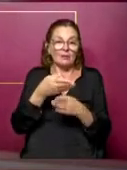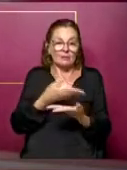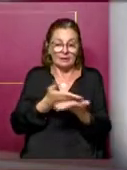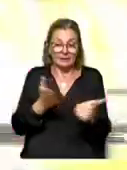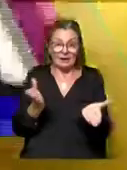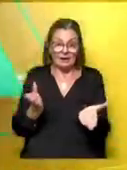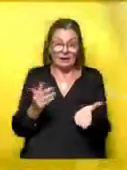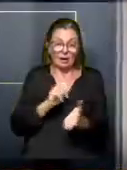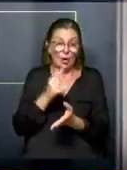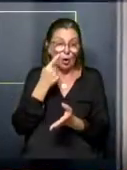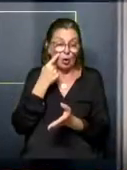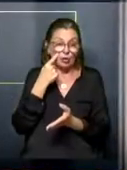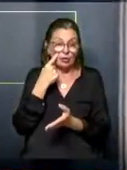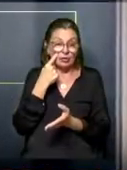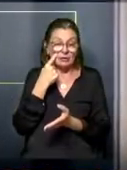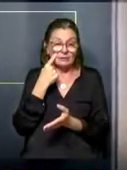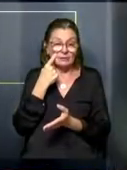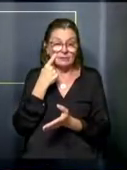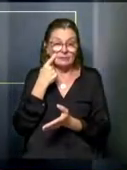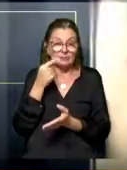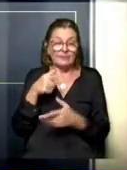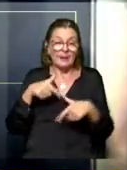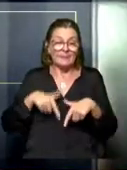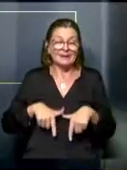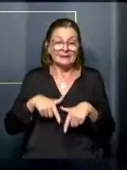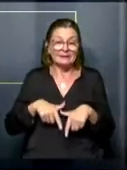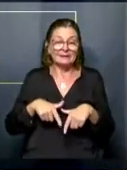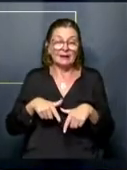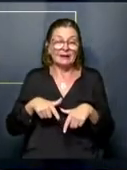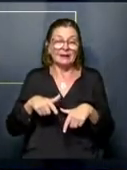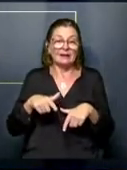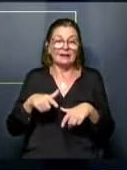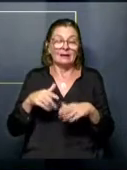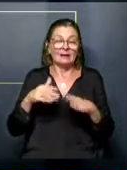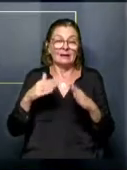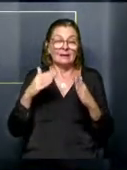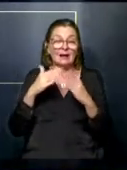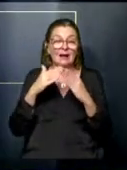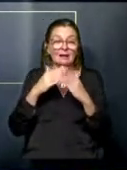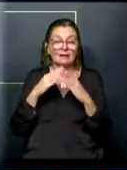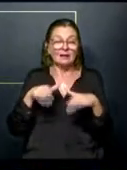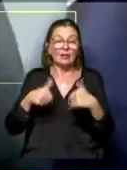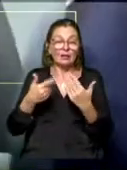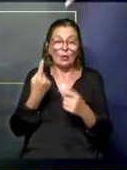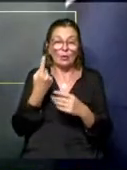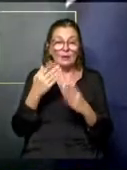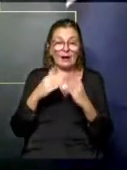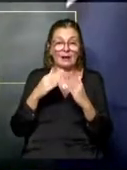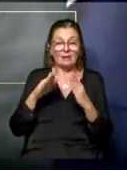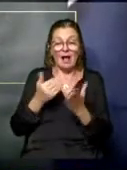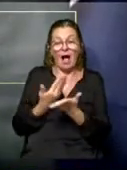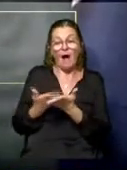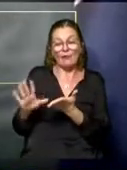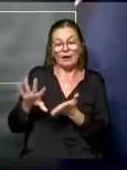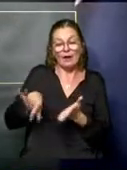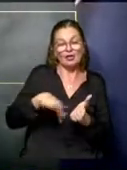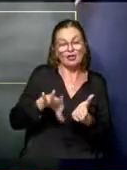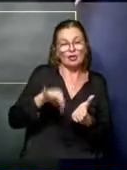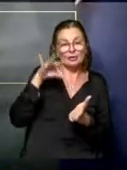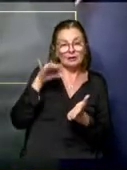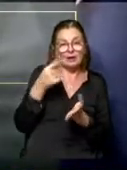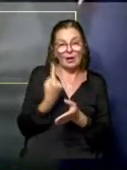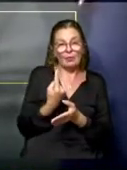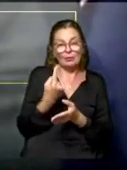la desconocía. A dedo, la ministra Irene Moreira le adjudicó una de esas viviendas por fuera del sorteo a